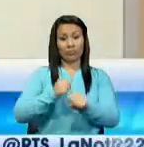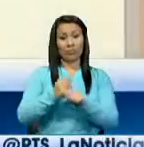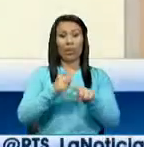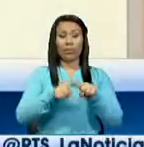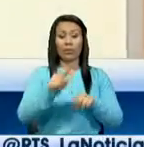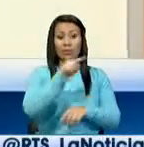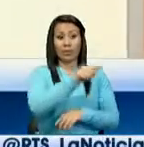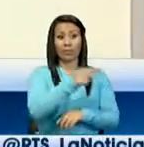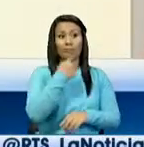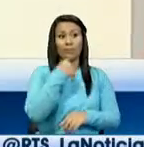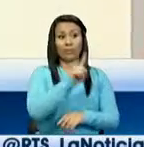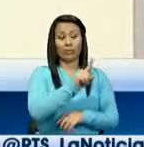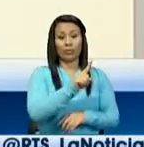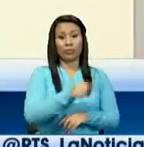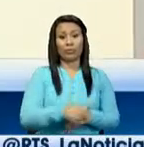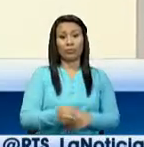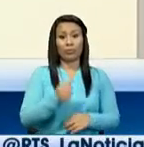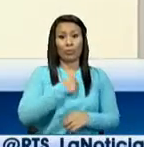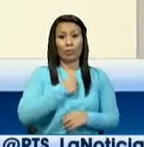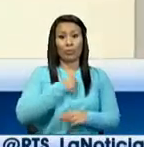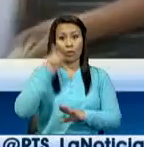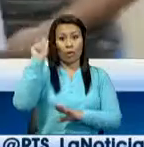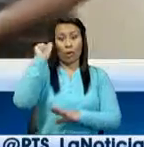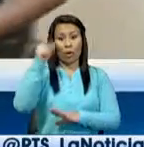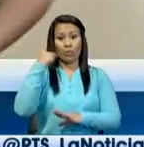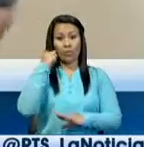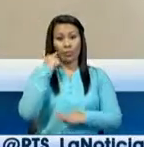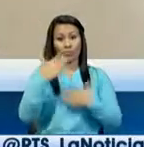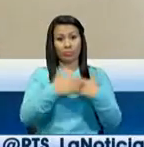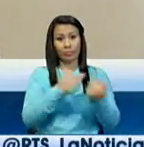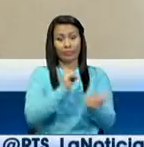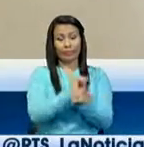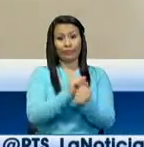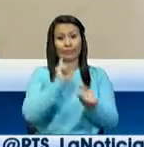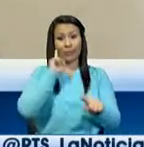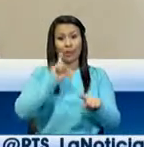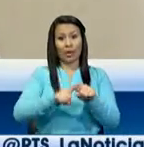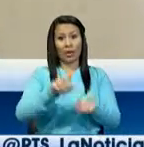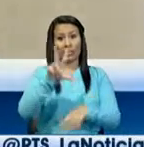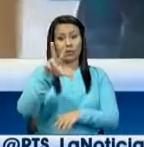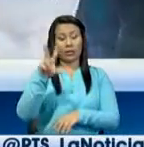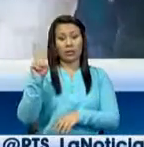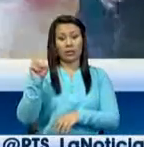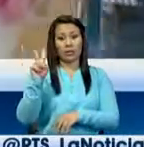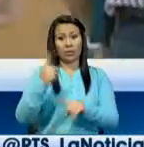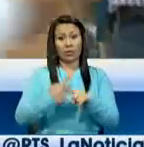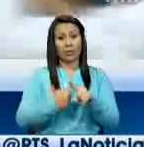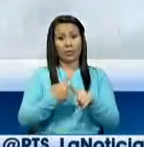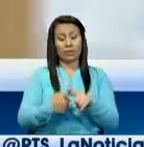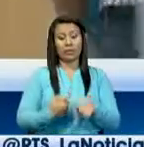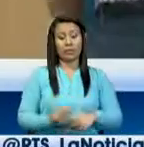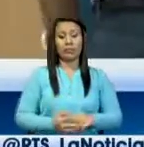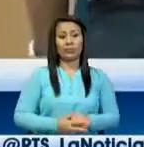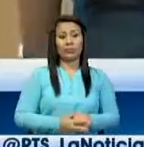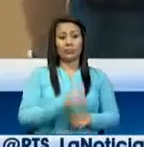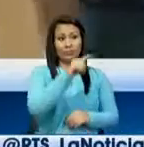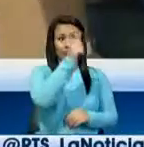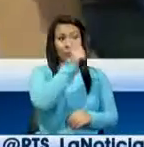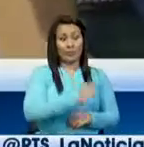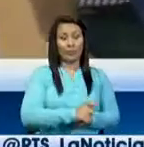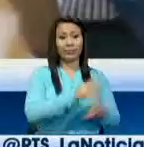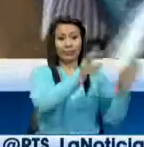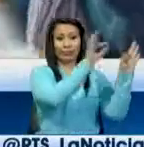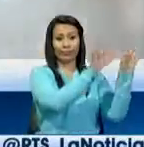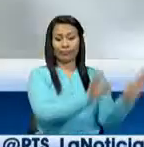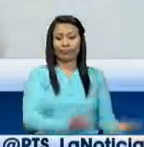este caso, por tratarse de bienes públicos, el castigo podría llegar a los 32 meses. El sospechoso fue puesto